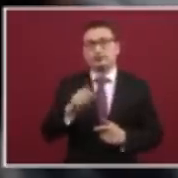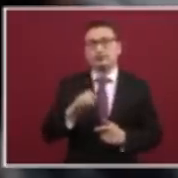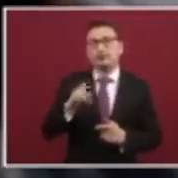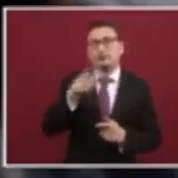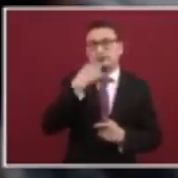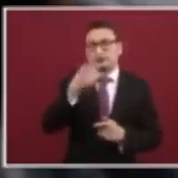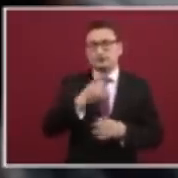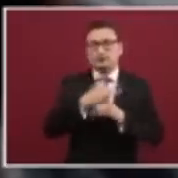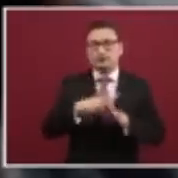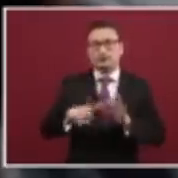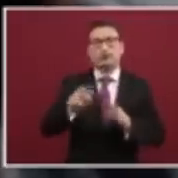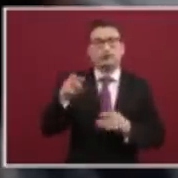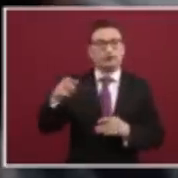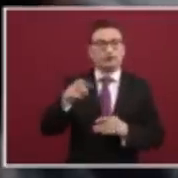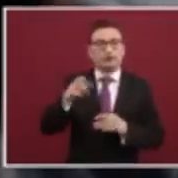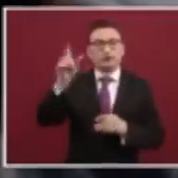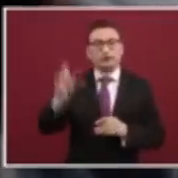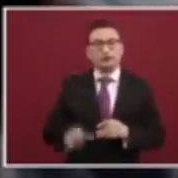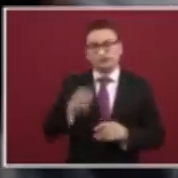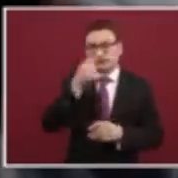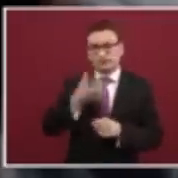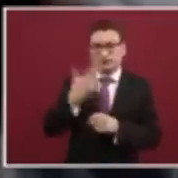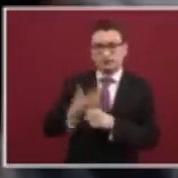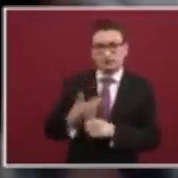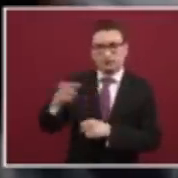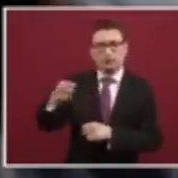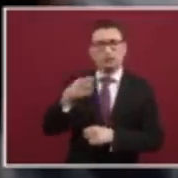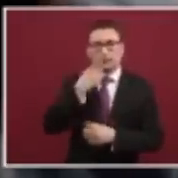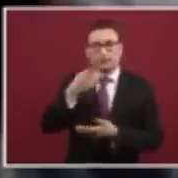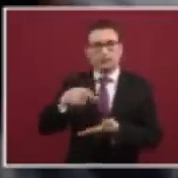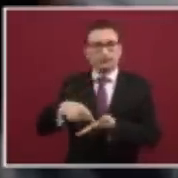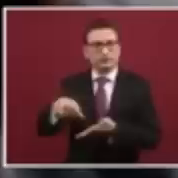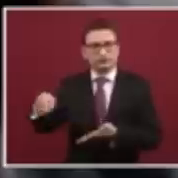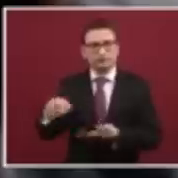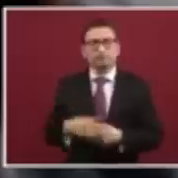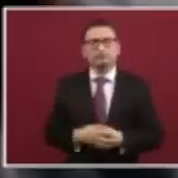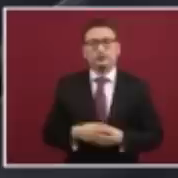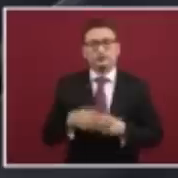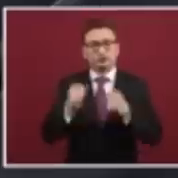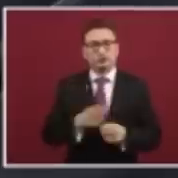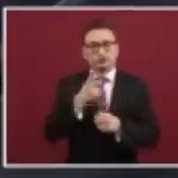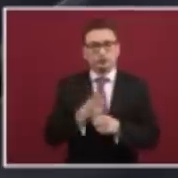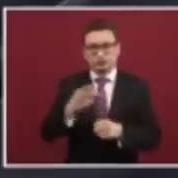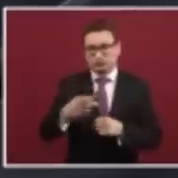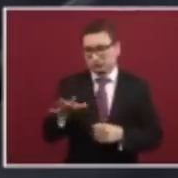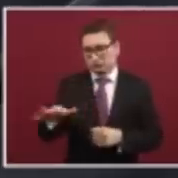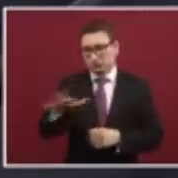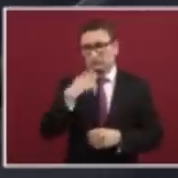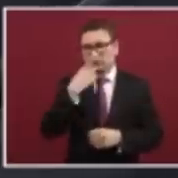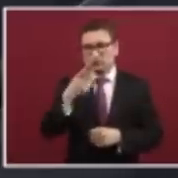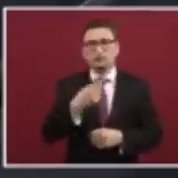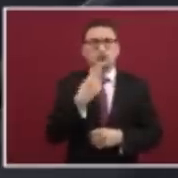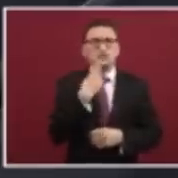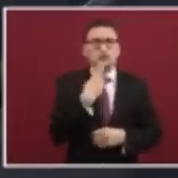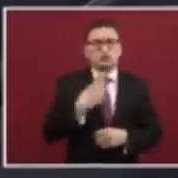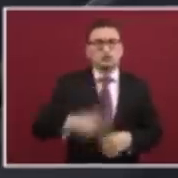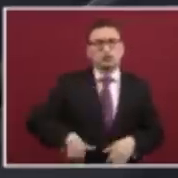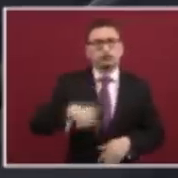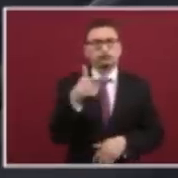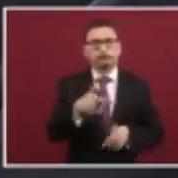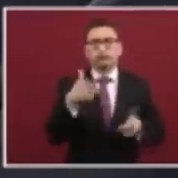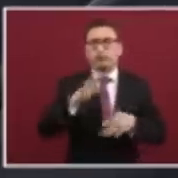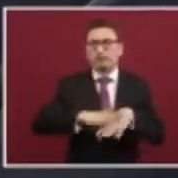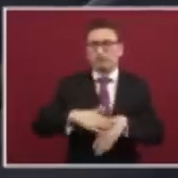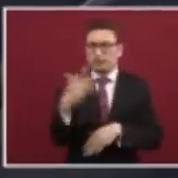Secretario Ejecutivo de Seguridad Pública en donde se resalta que se ha incrementado el uso de armas de fuego en el país,